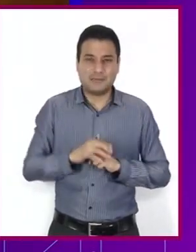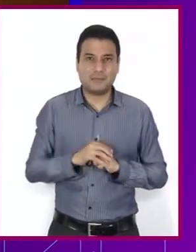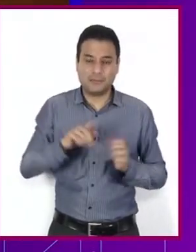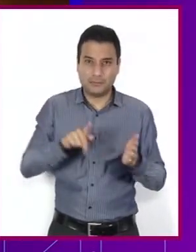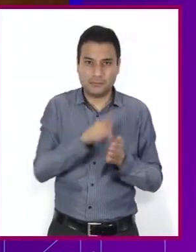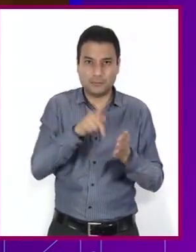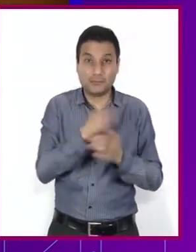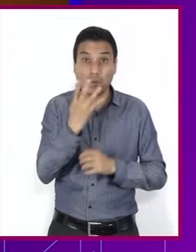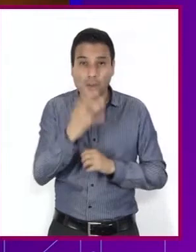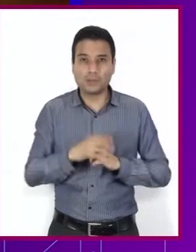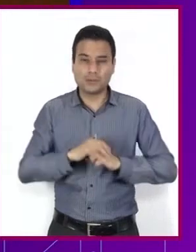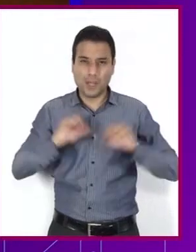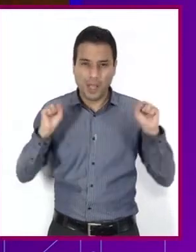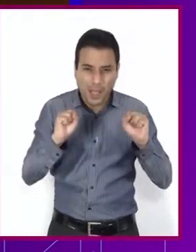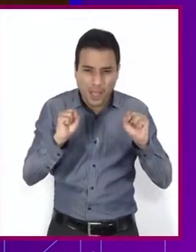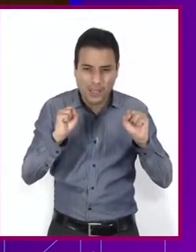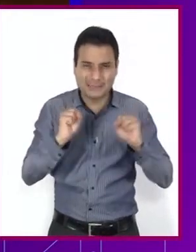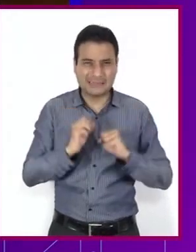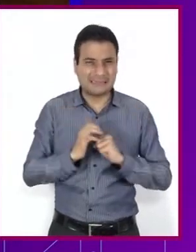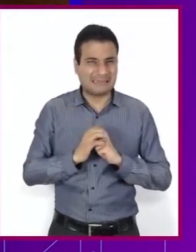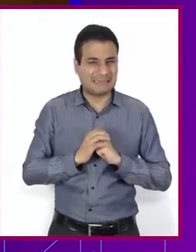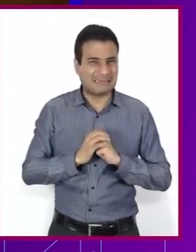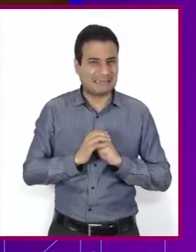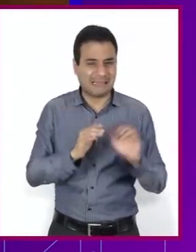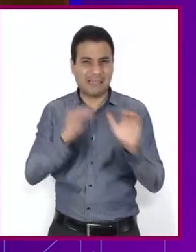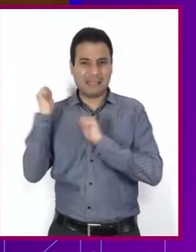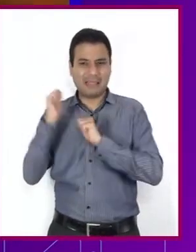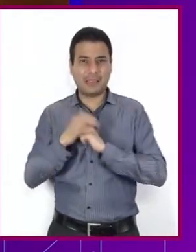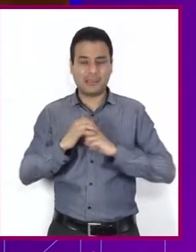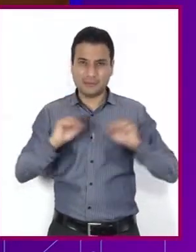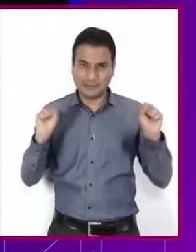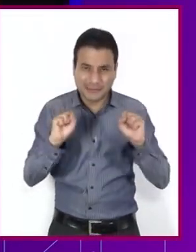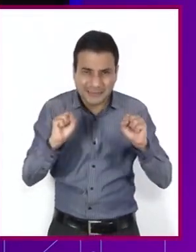intentó y 4 veces se arrepintió.